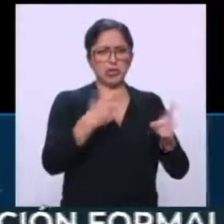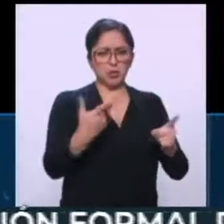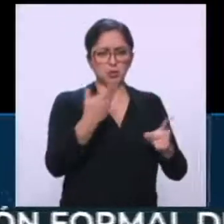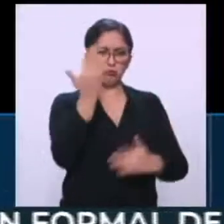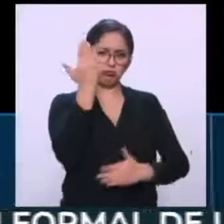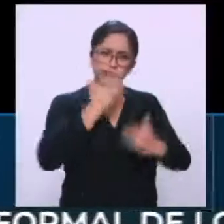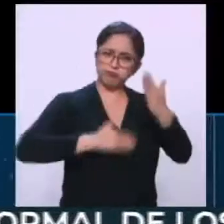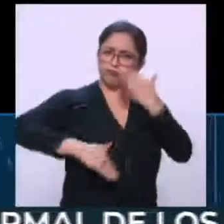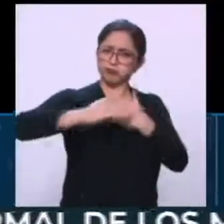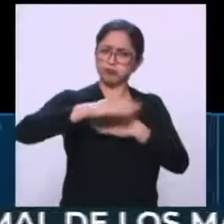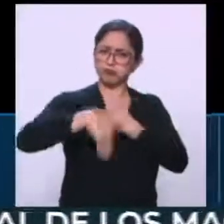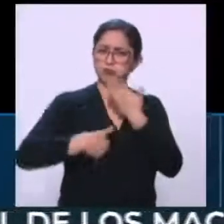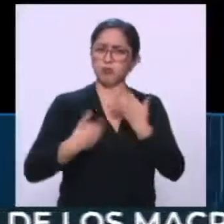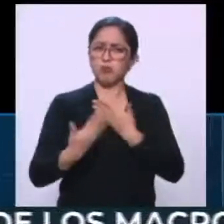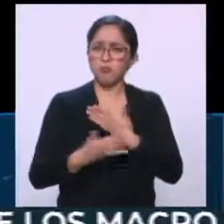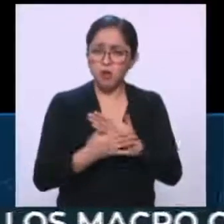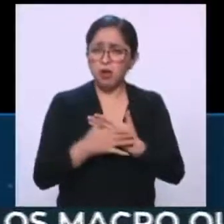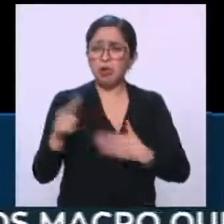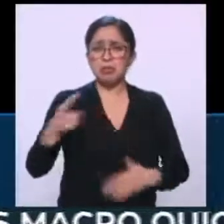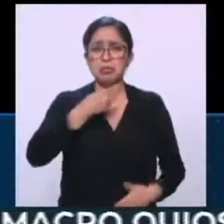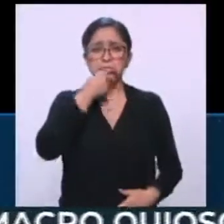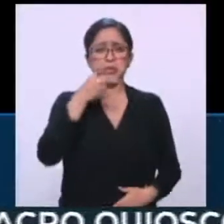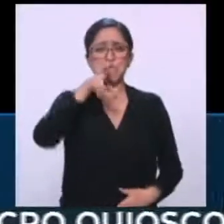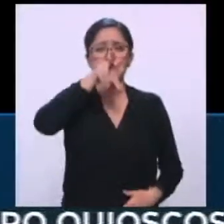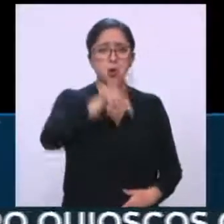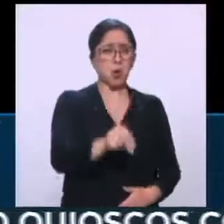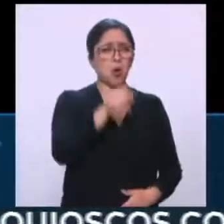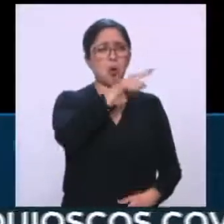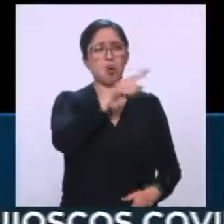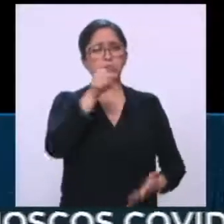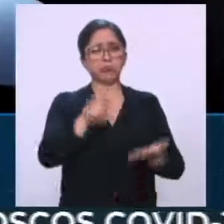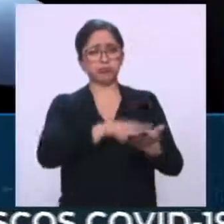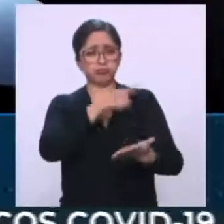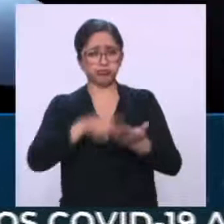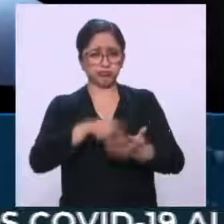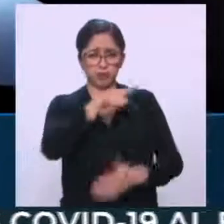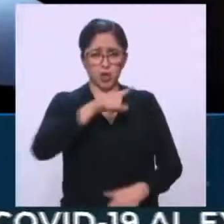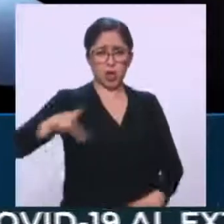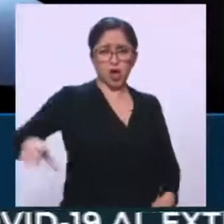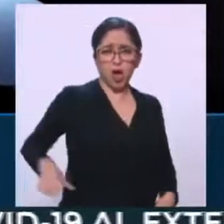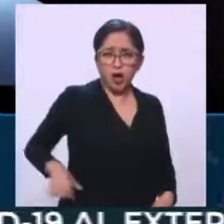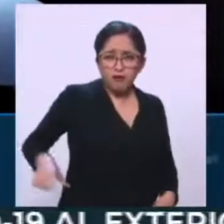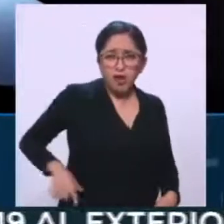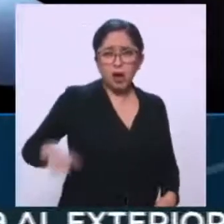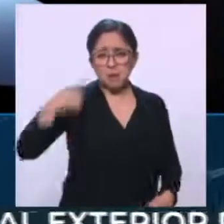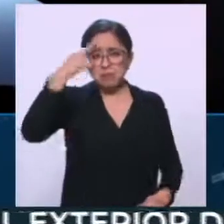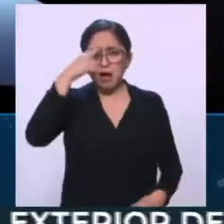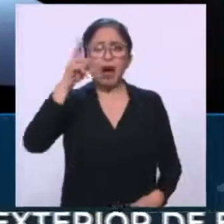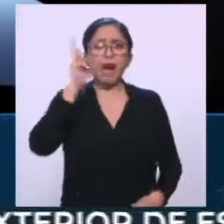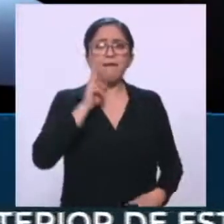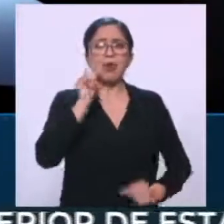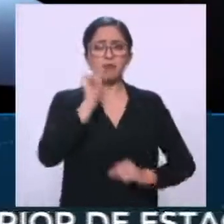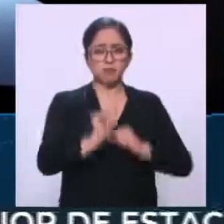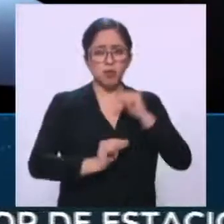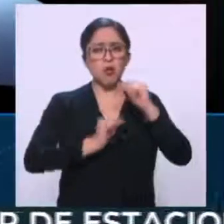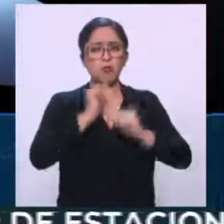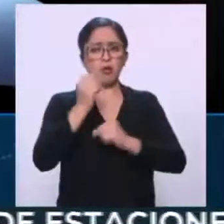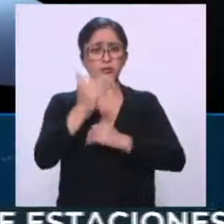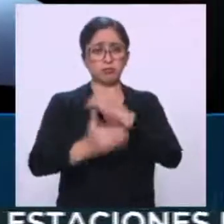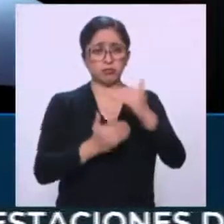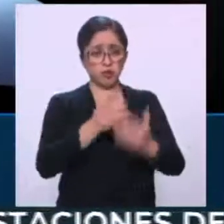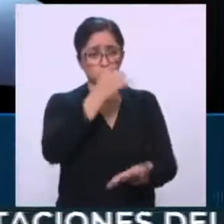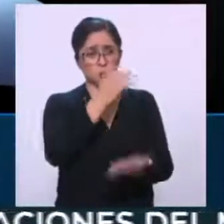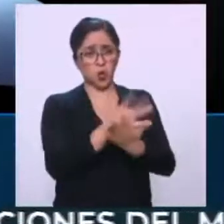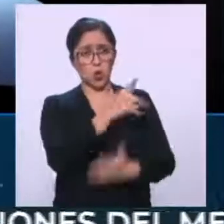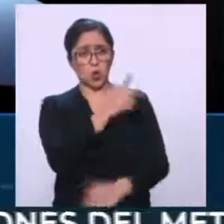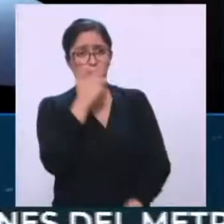después asegurando que no iba a haber impunidad, que parte del gobierno mexicano iba a haber toda la disposición para que esto avanzara. No depende solo del presidente,